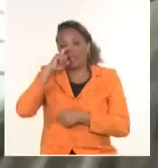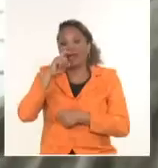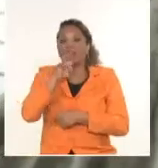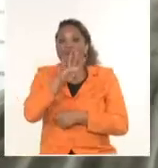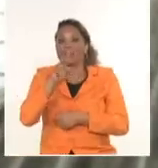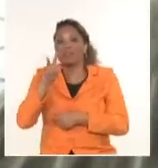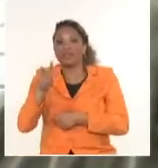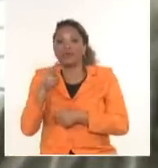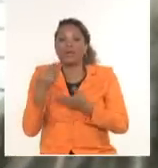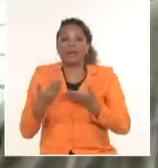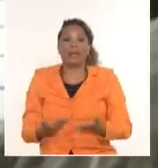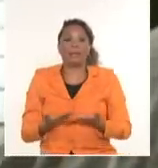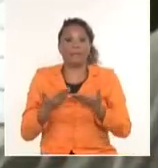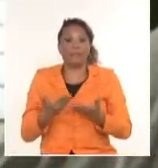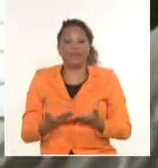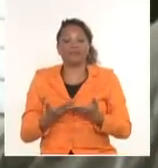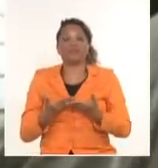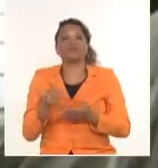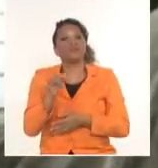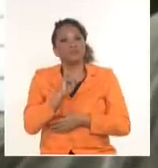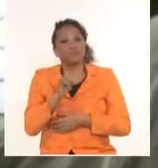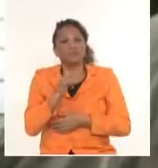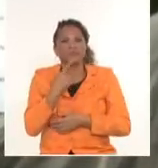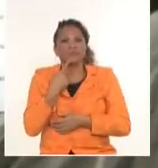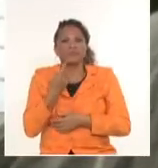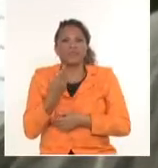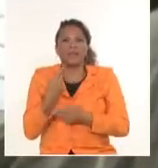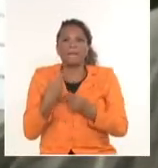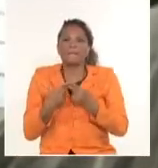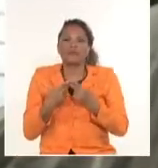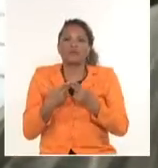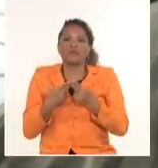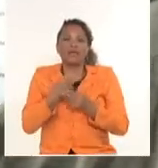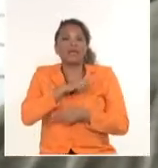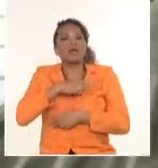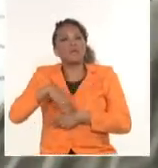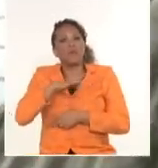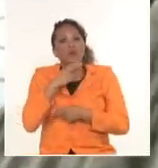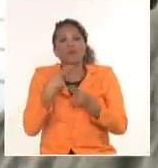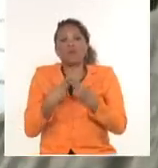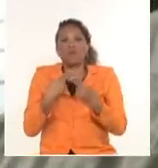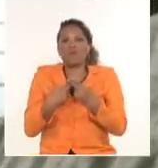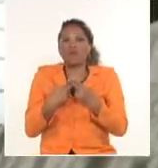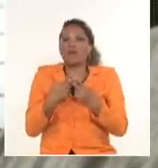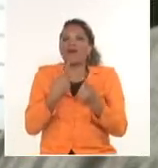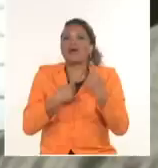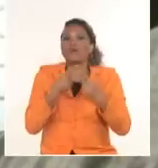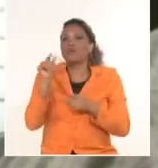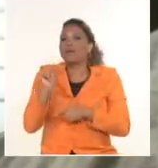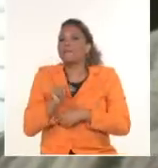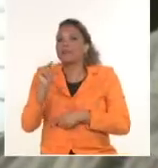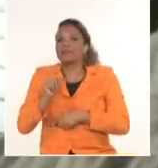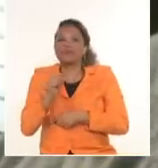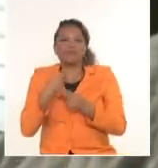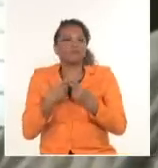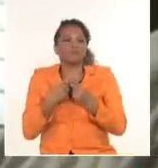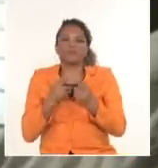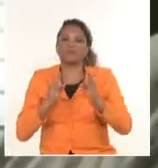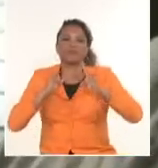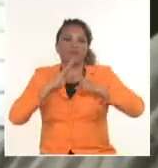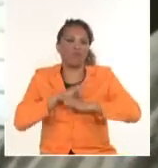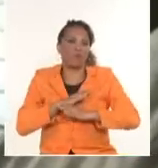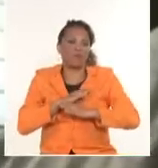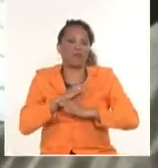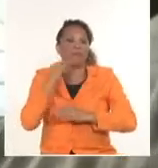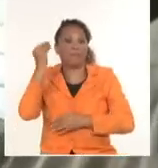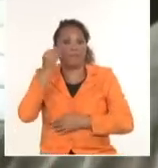peso, había muy poca confianza por parte de algunos sobre